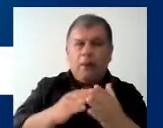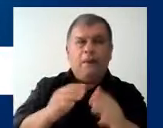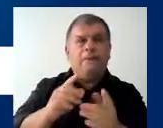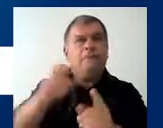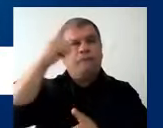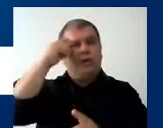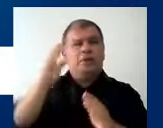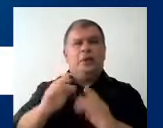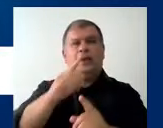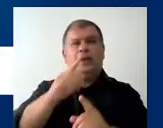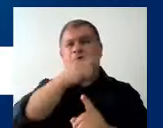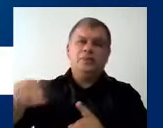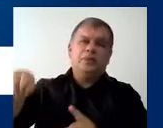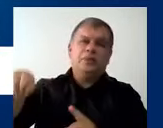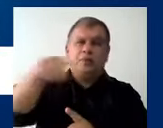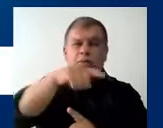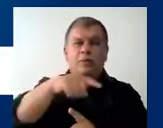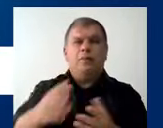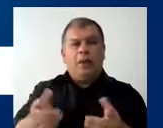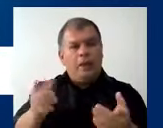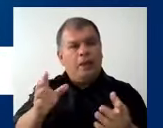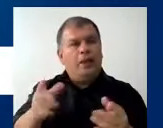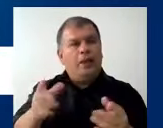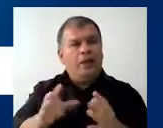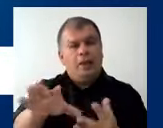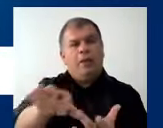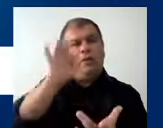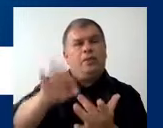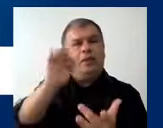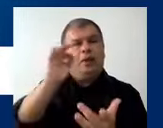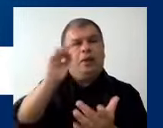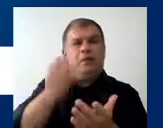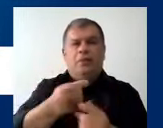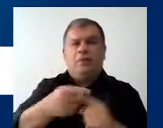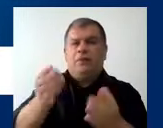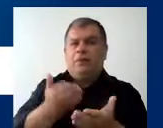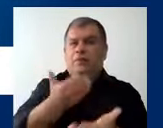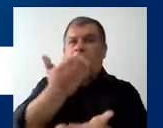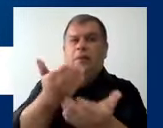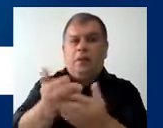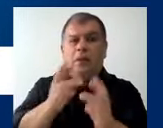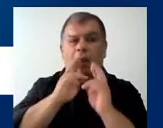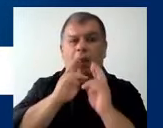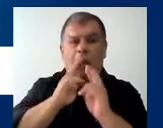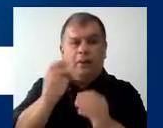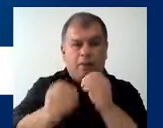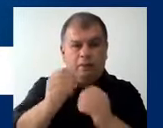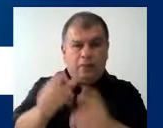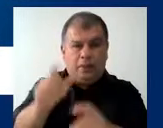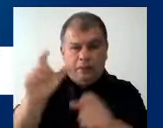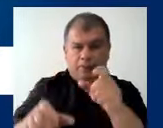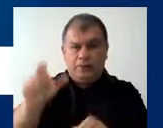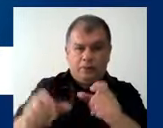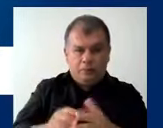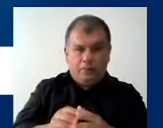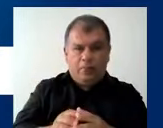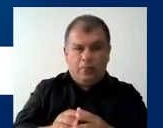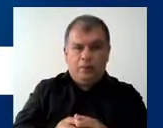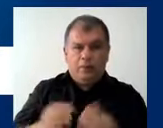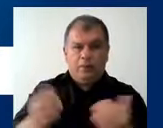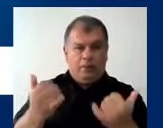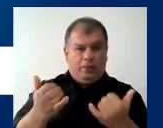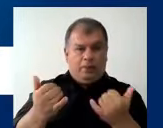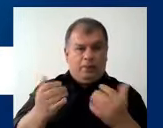de manera adecuada para encontrar soluciones o alternativas para estas personas, ¿no? En ese